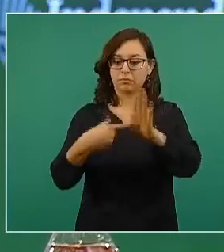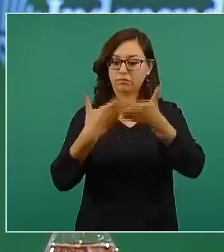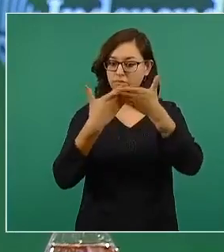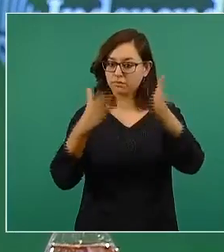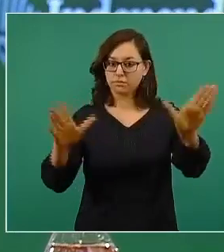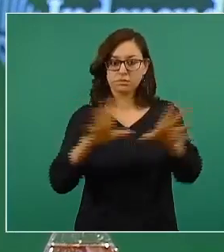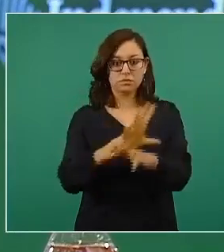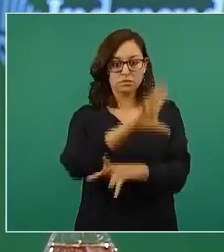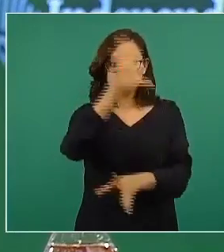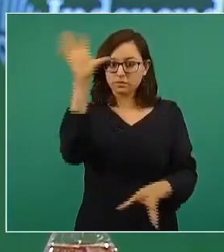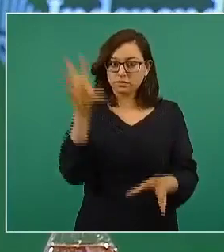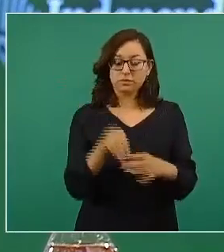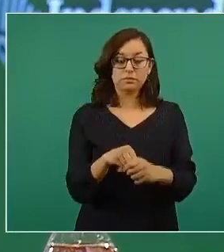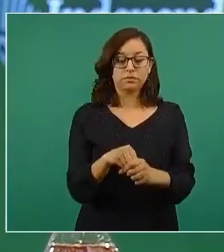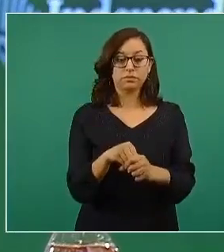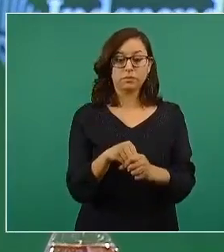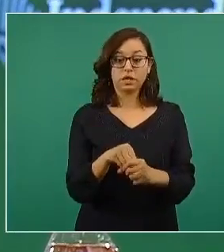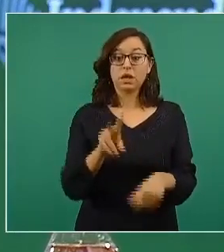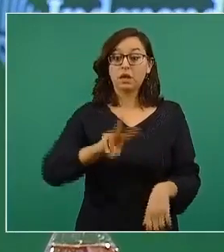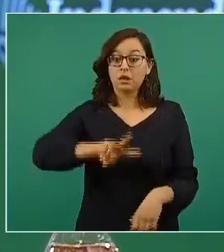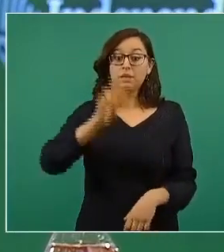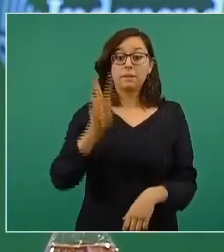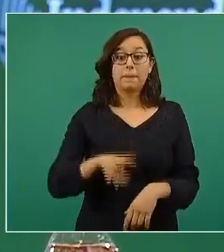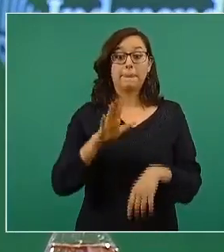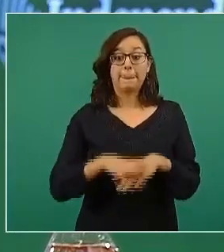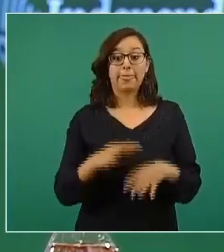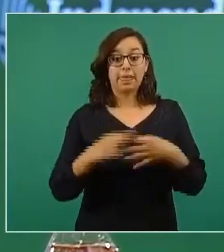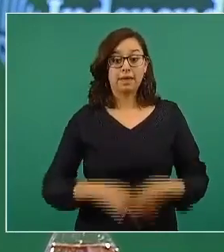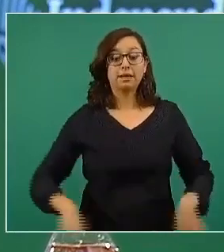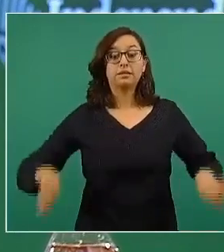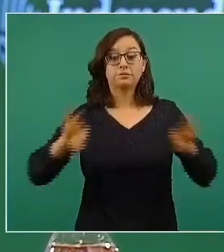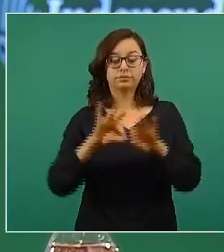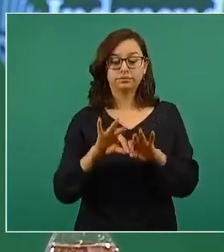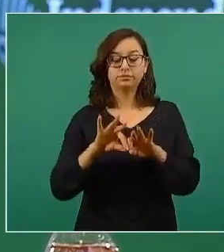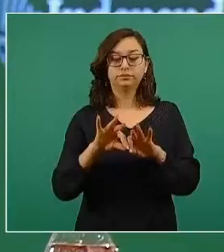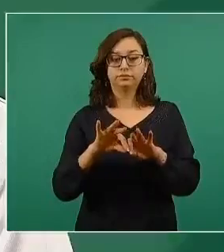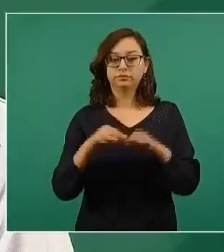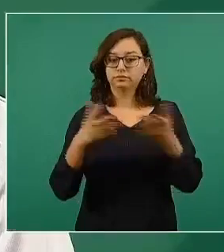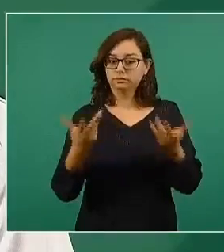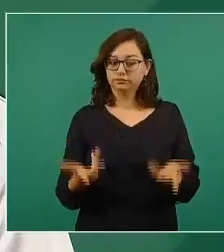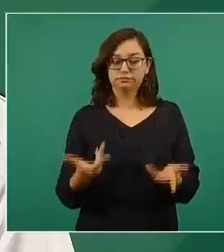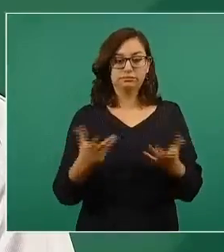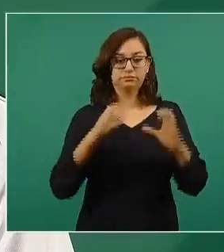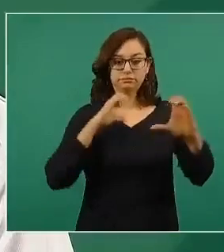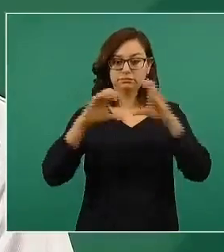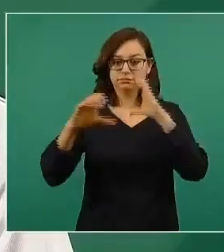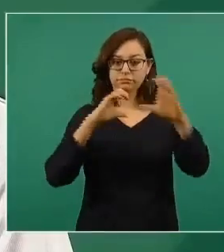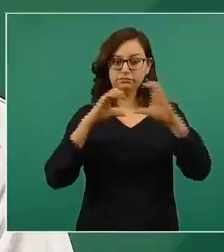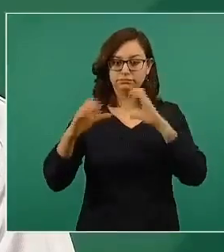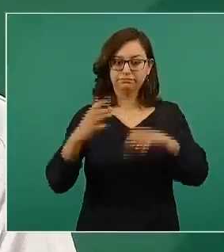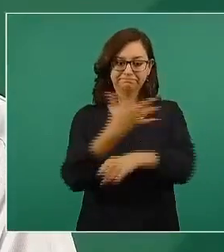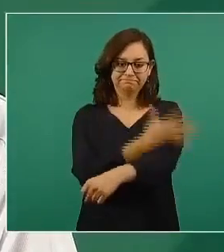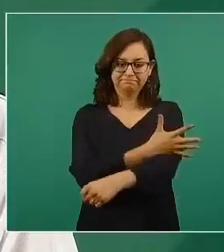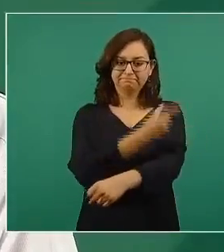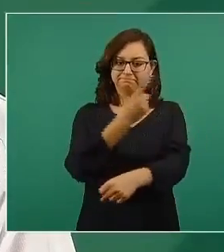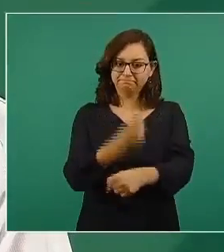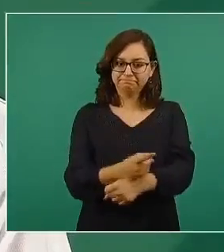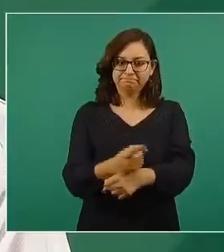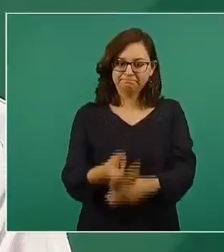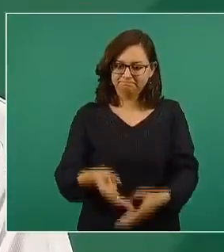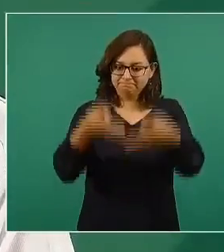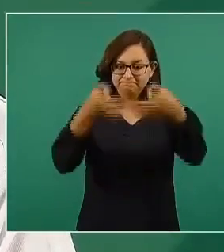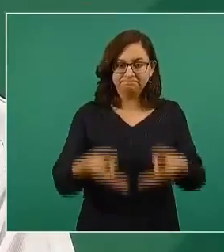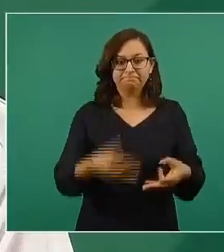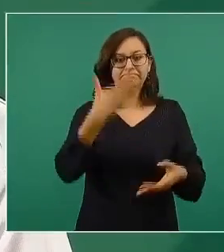puede interesar más en términos de comunicación que decir las cosas tal como son, tan